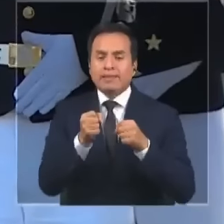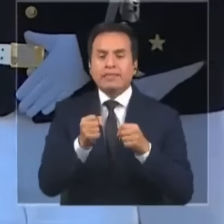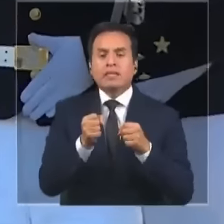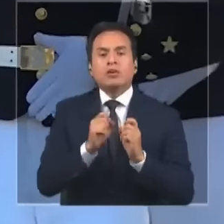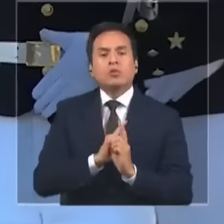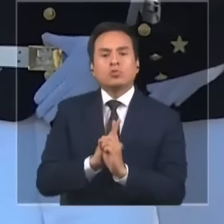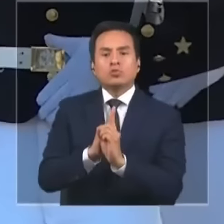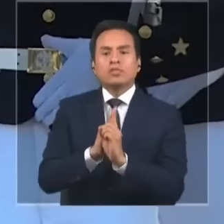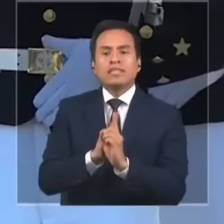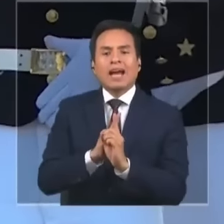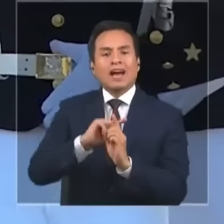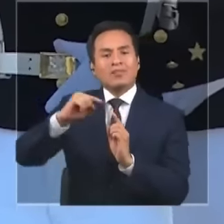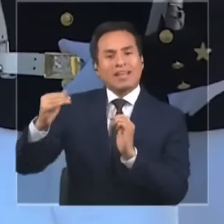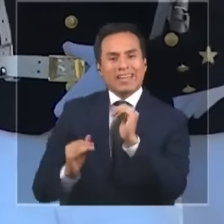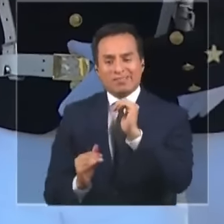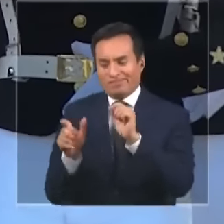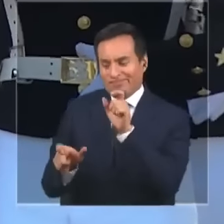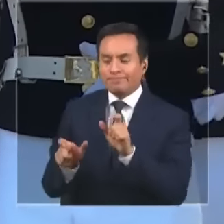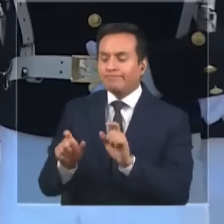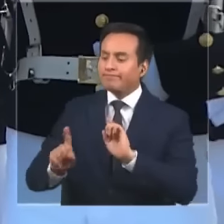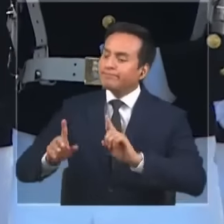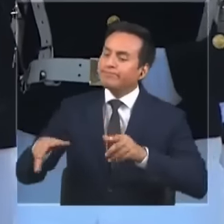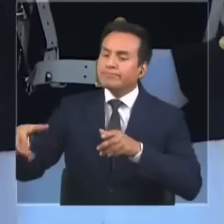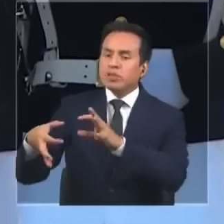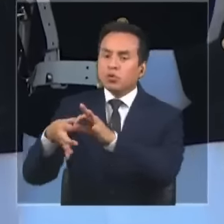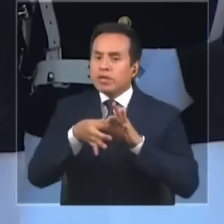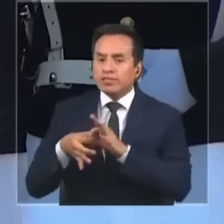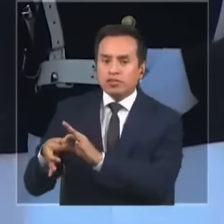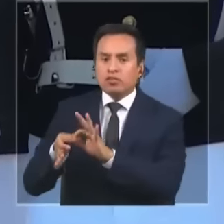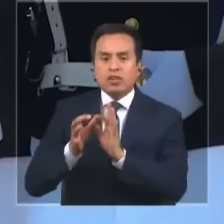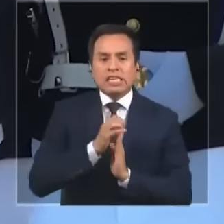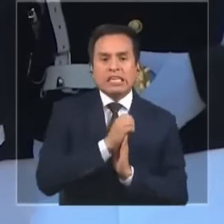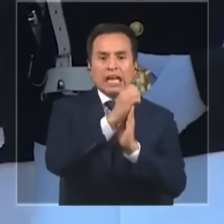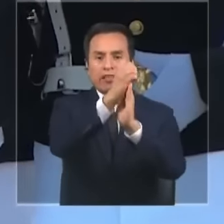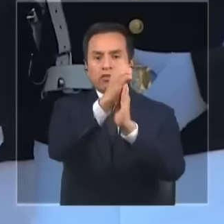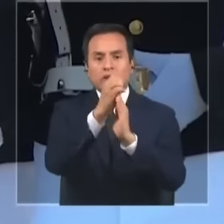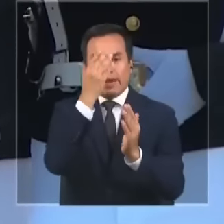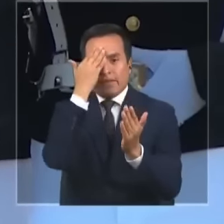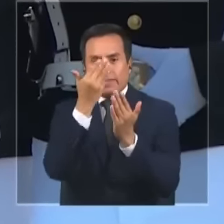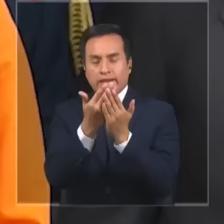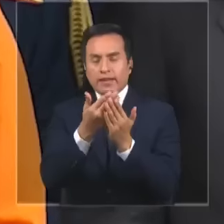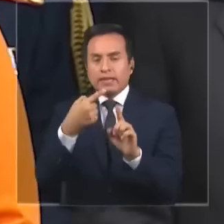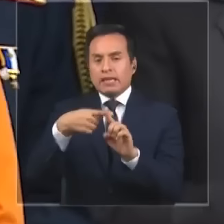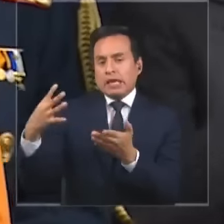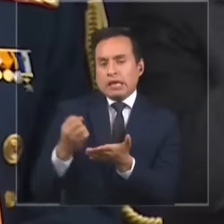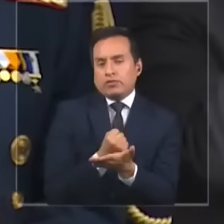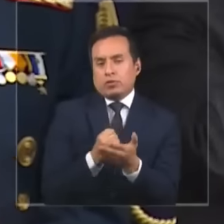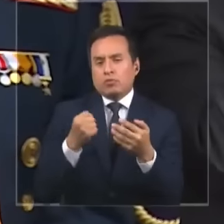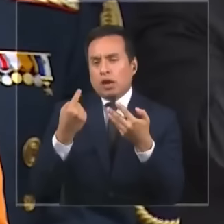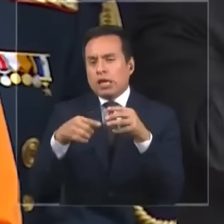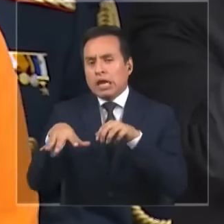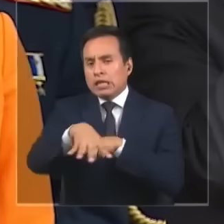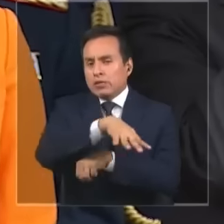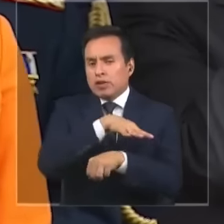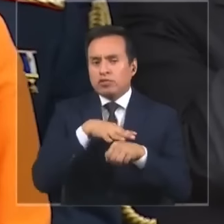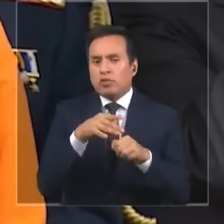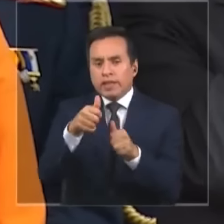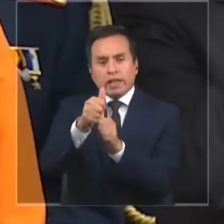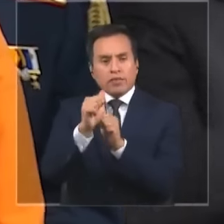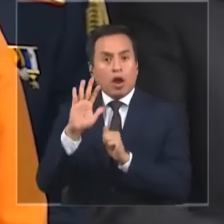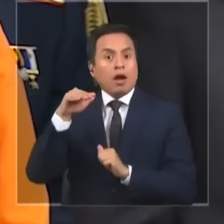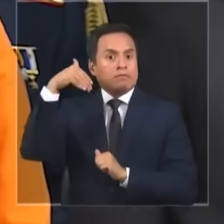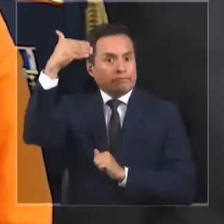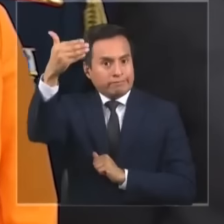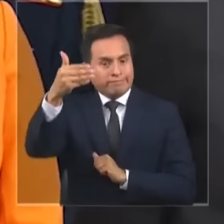a sus subalternos con una fuerte cohesión y liderazgo para enfrentar con éxito cualquier situación o desafío